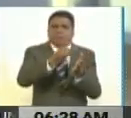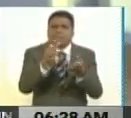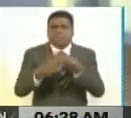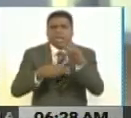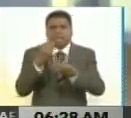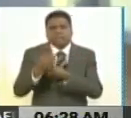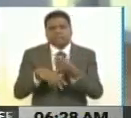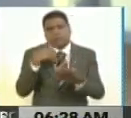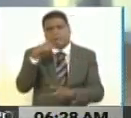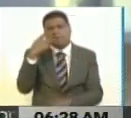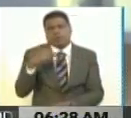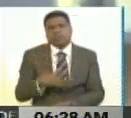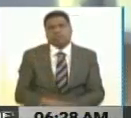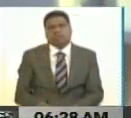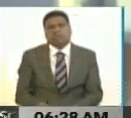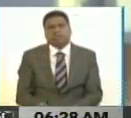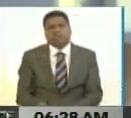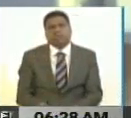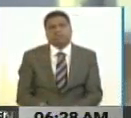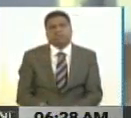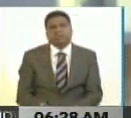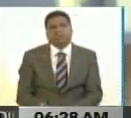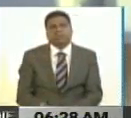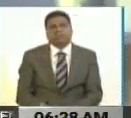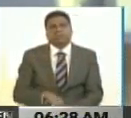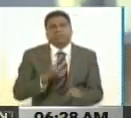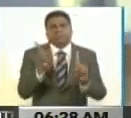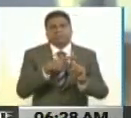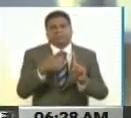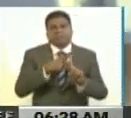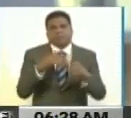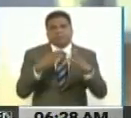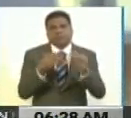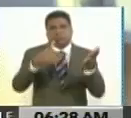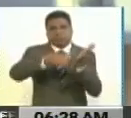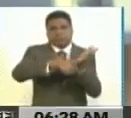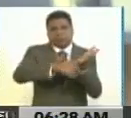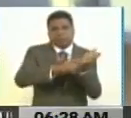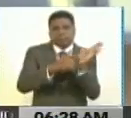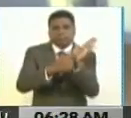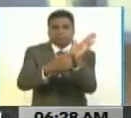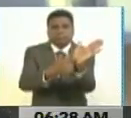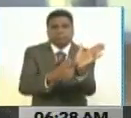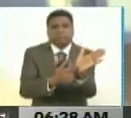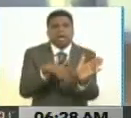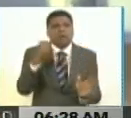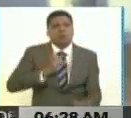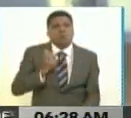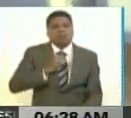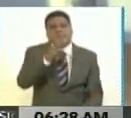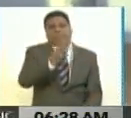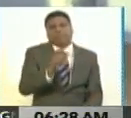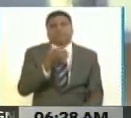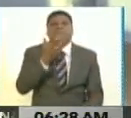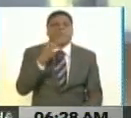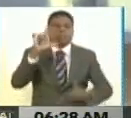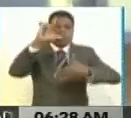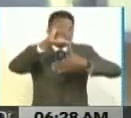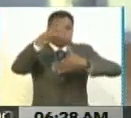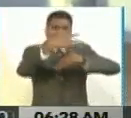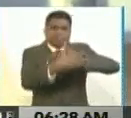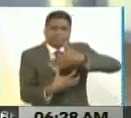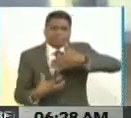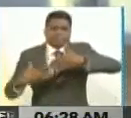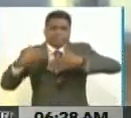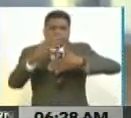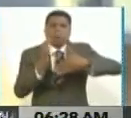en el Mercosur, primero una ciudadanía para todo el bloque en la cual cualquier persona que perteneciera a cualquiera de los países del bloque